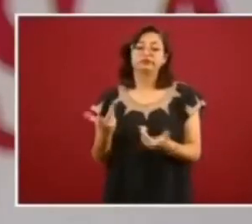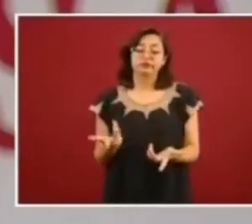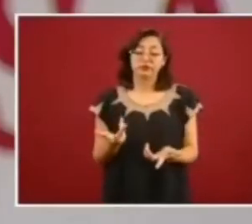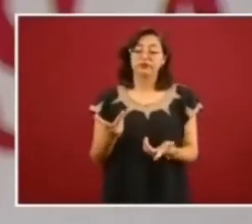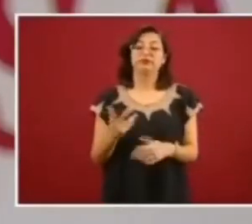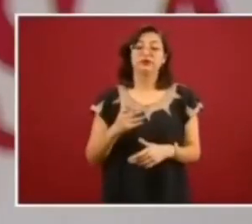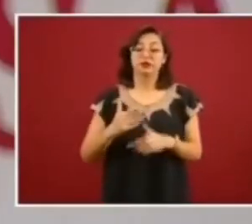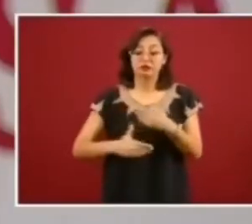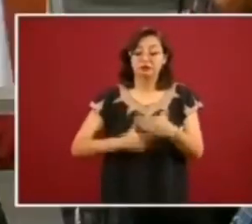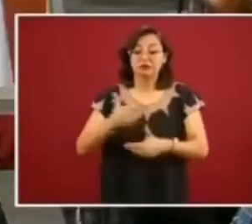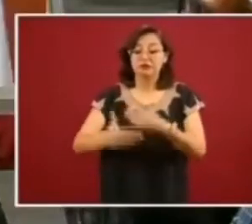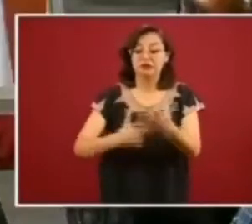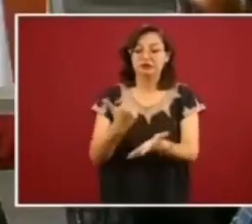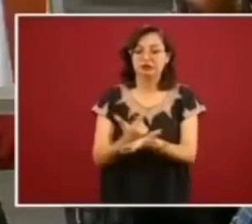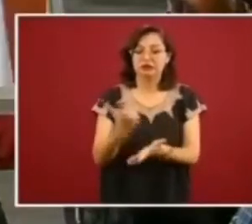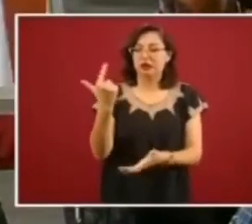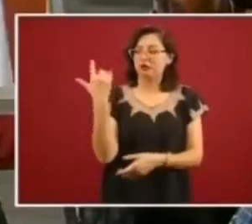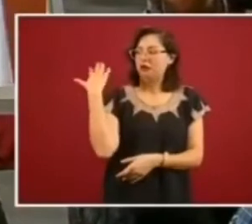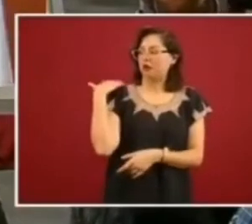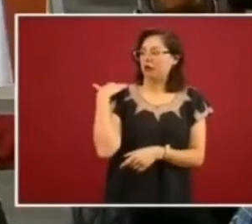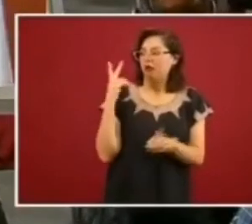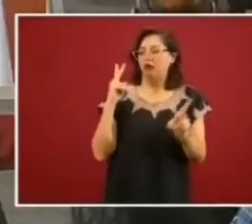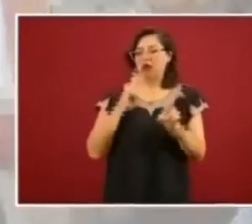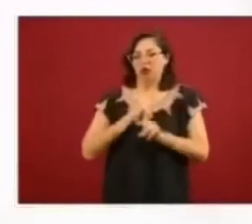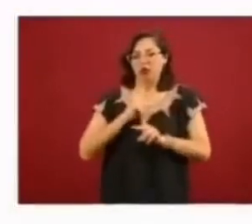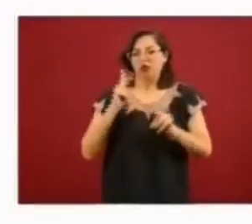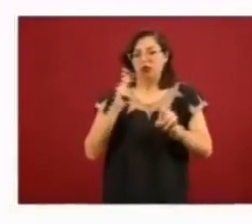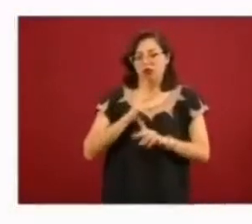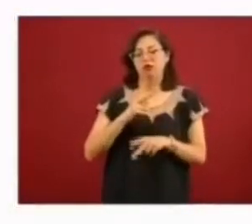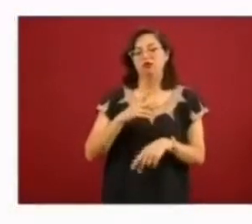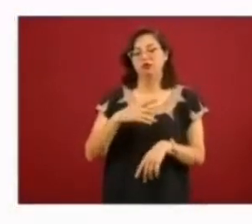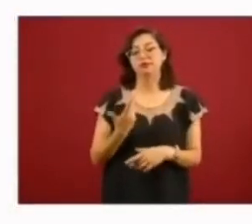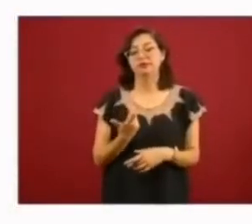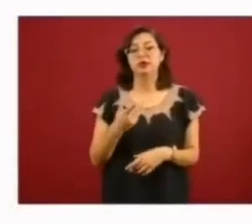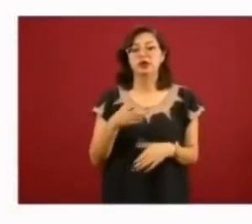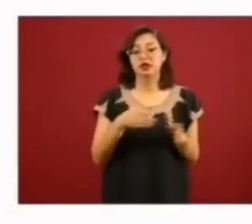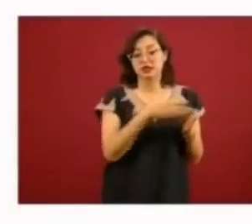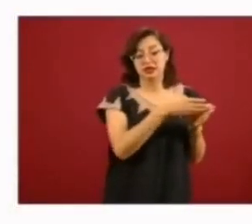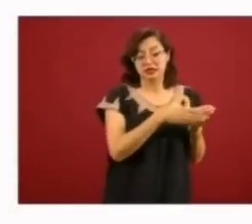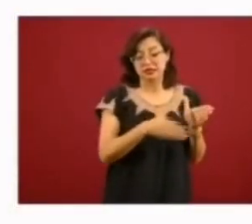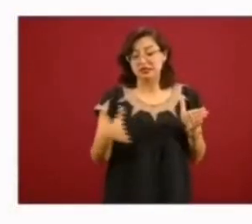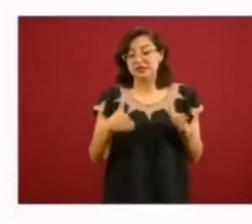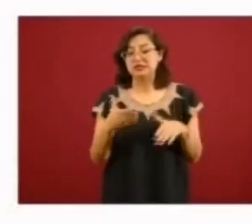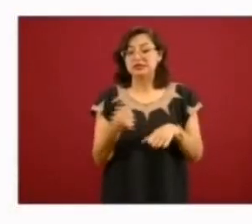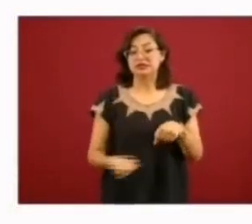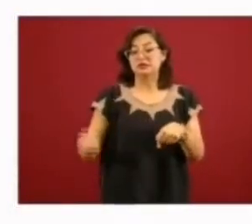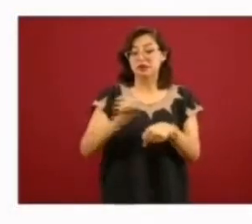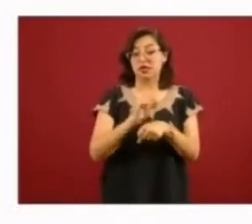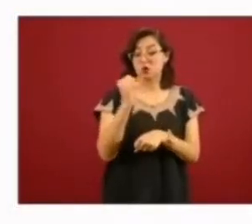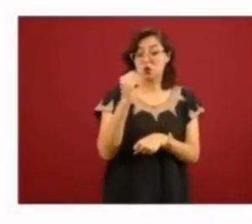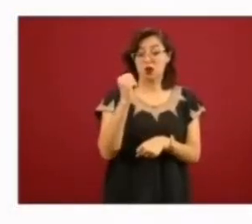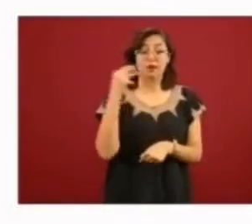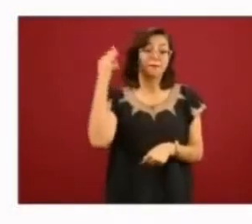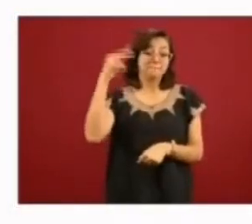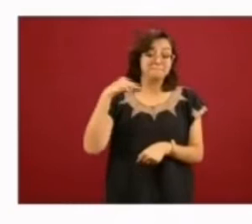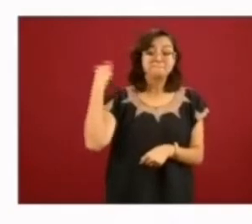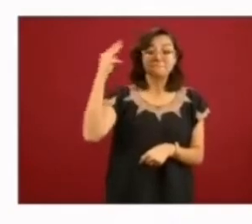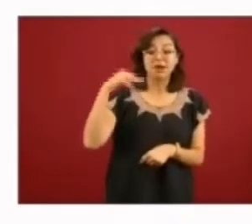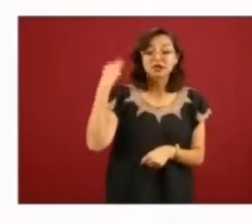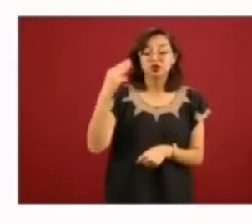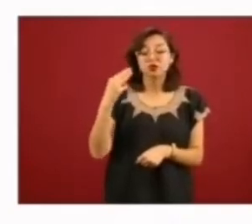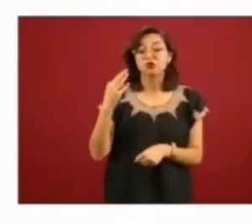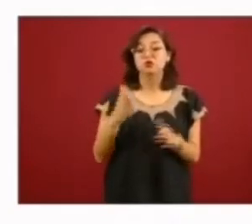neumonías. Hasta hace algunas semanas, concretamente en la semana 9, que es la primera semana de marzo, teníamos todavía una